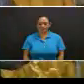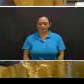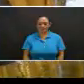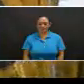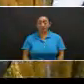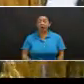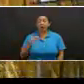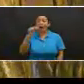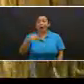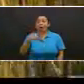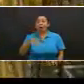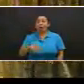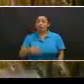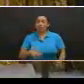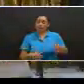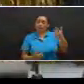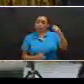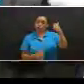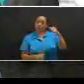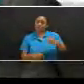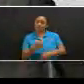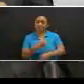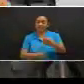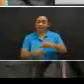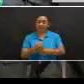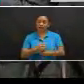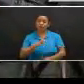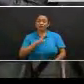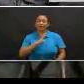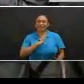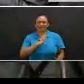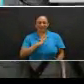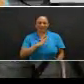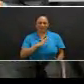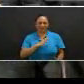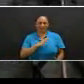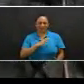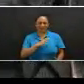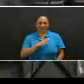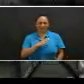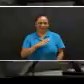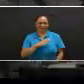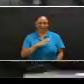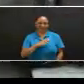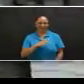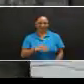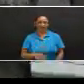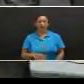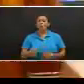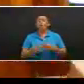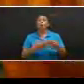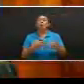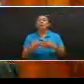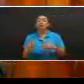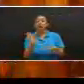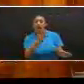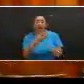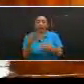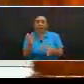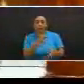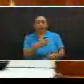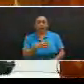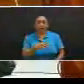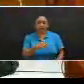Y ya ahorita, a los 15 años que tengo de ser convertido, no. Cualquier airecito me da.